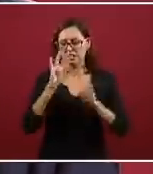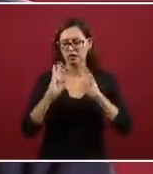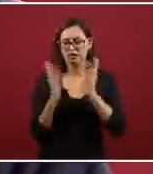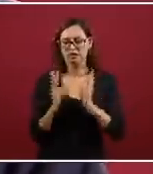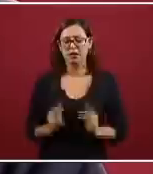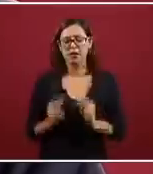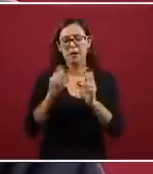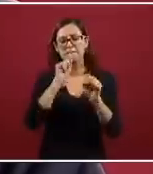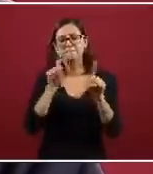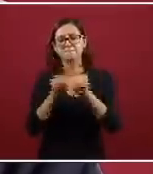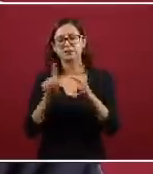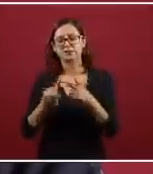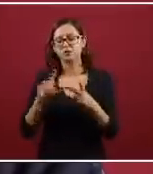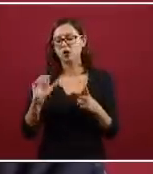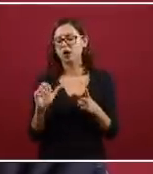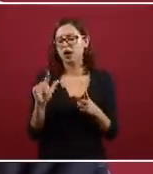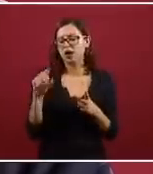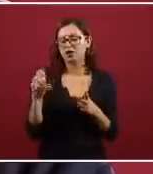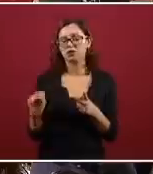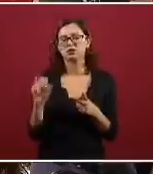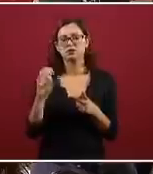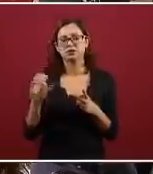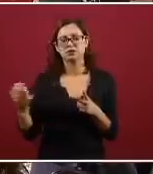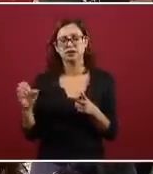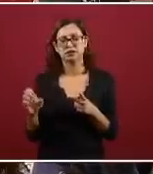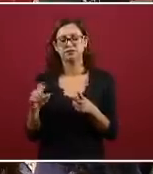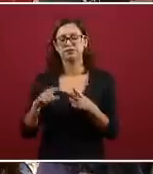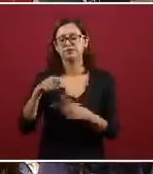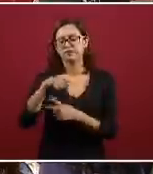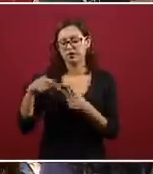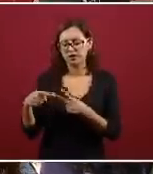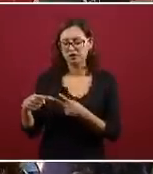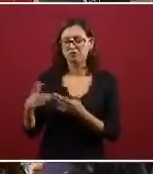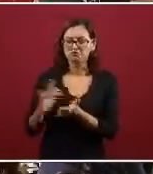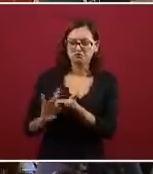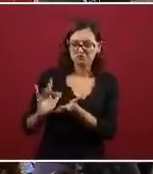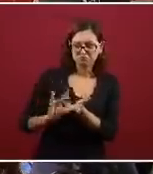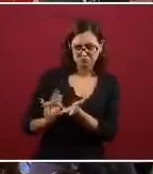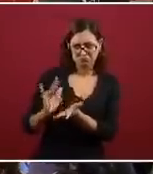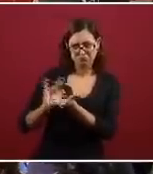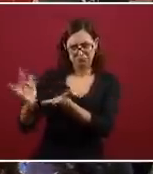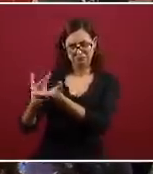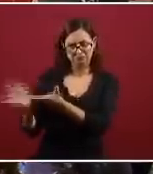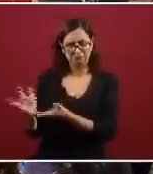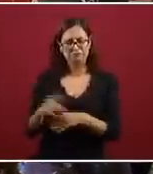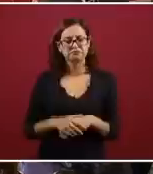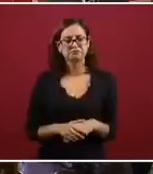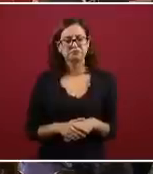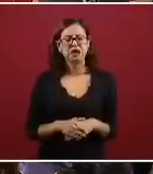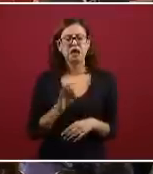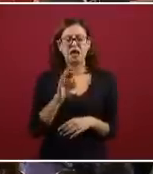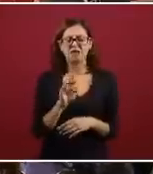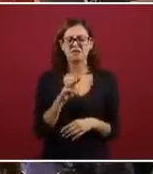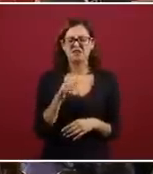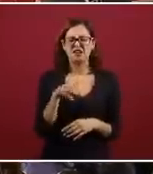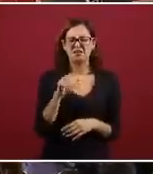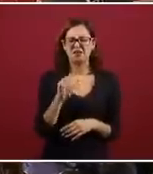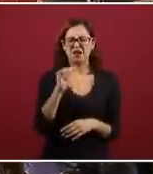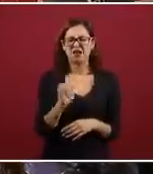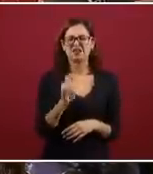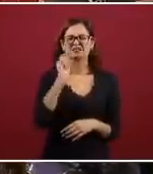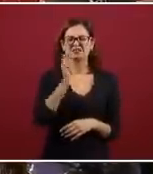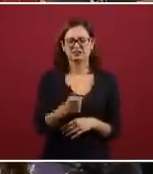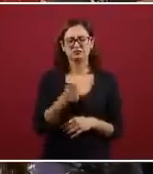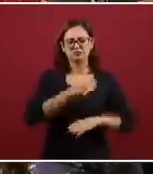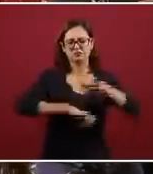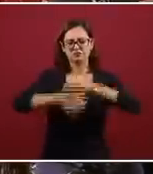Lomelín, presidente del CCE. Fermaca es una empresa mexicana que es respaldada por fondos de inversión internacionales,